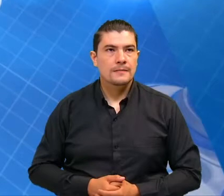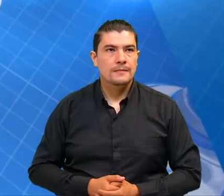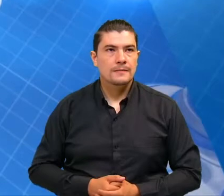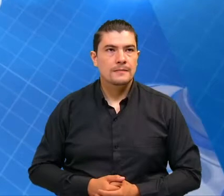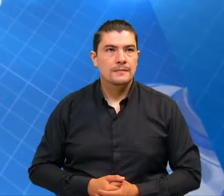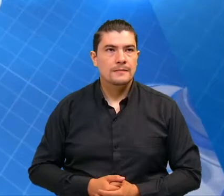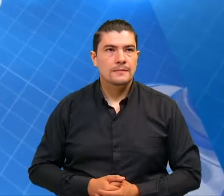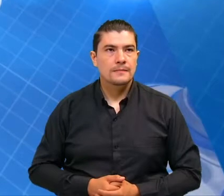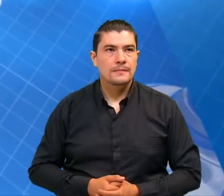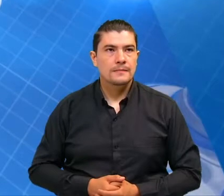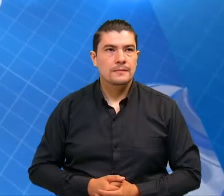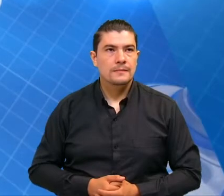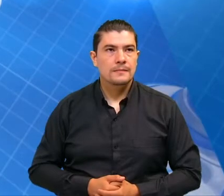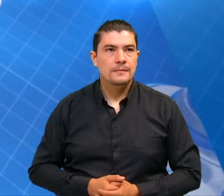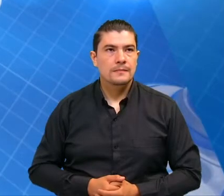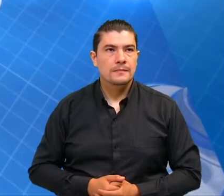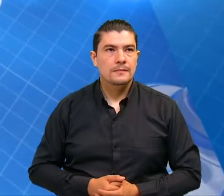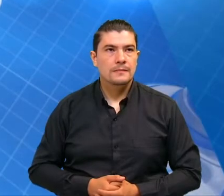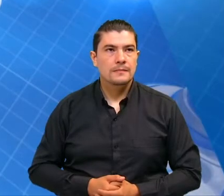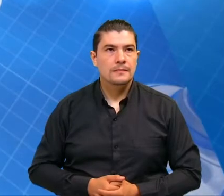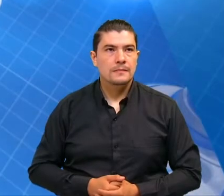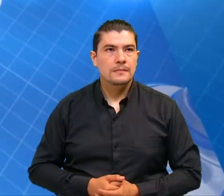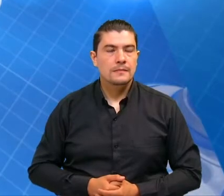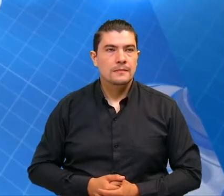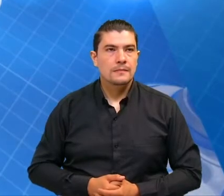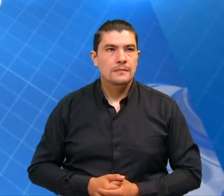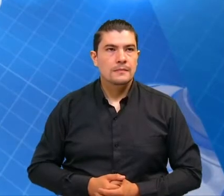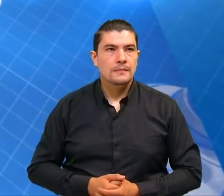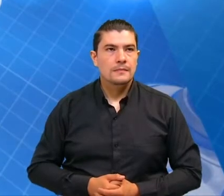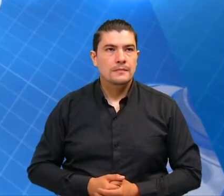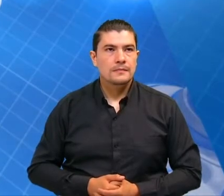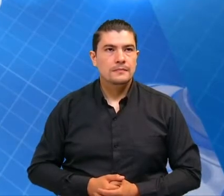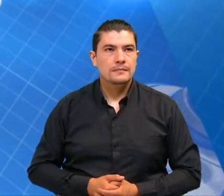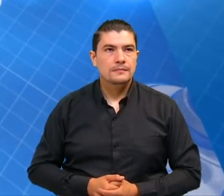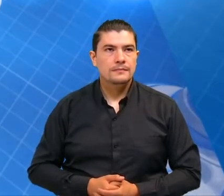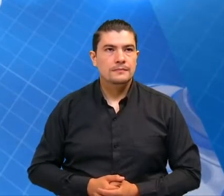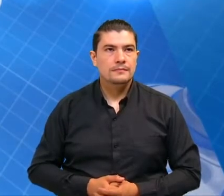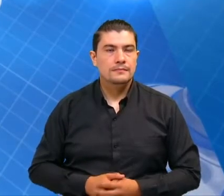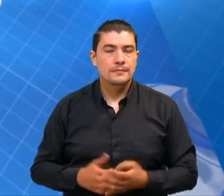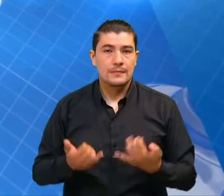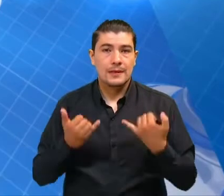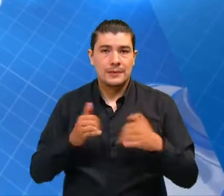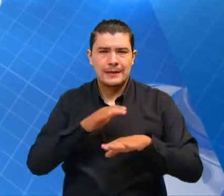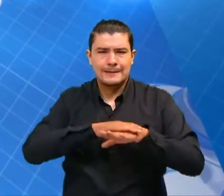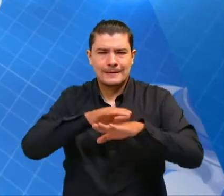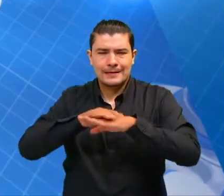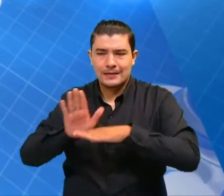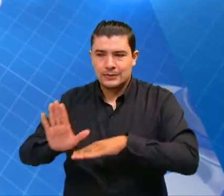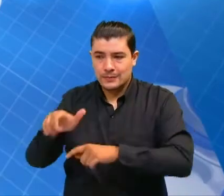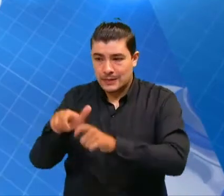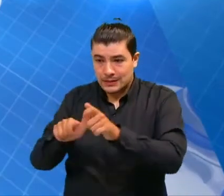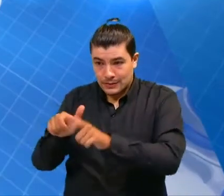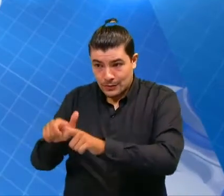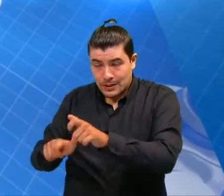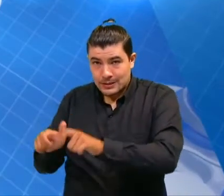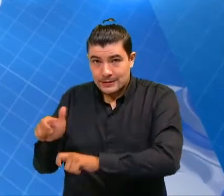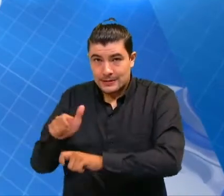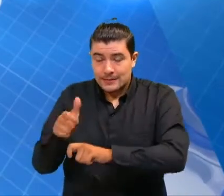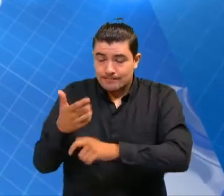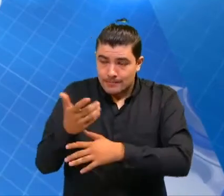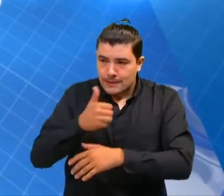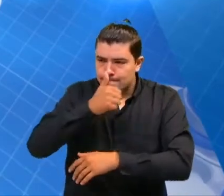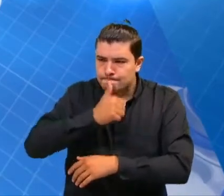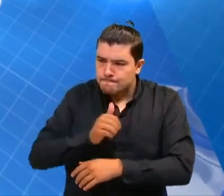Impactantes imágenes, por eso solicitamos a todos los conductores mayor tolerancia con los uniformados, teniendo que están